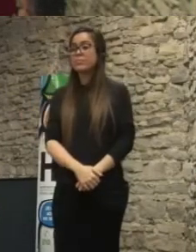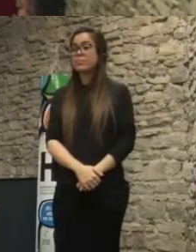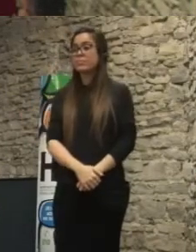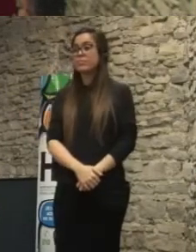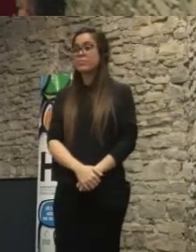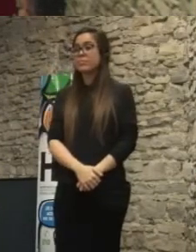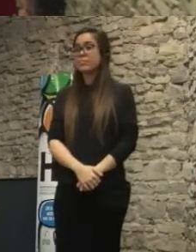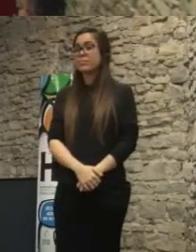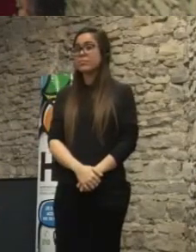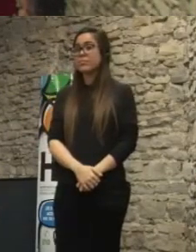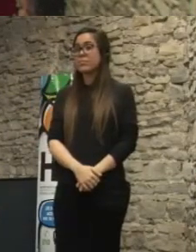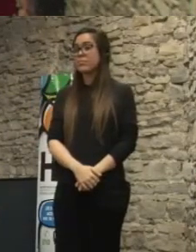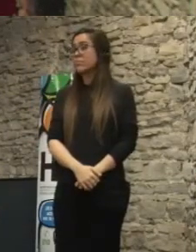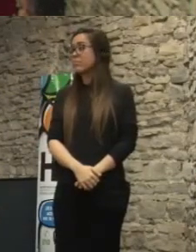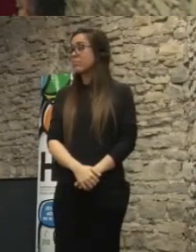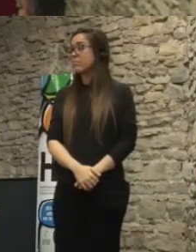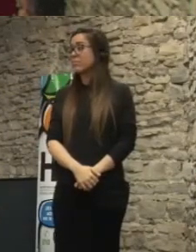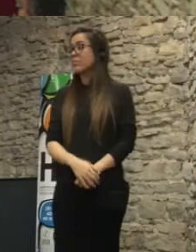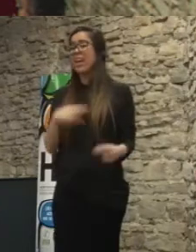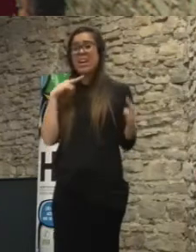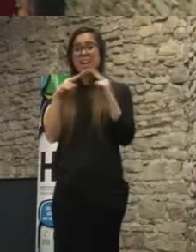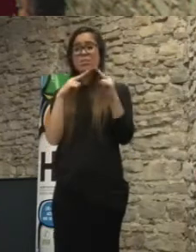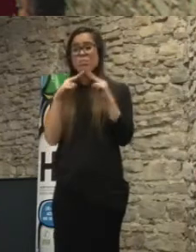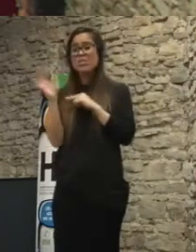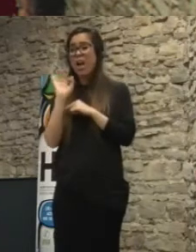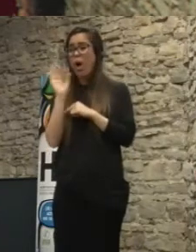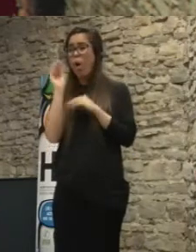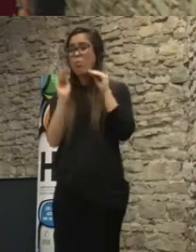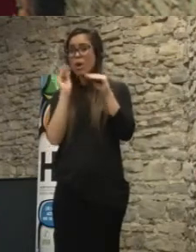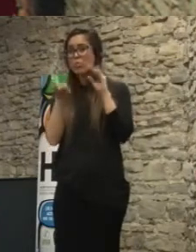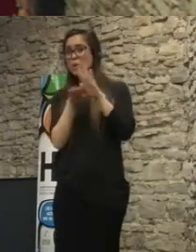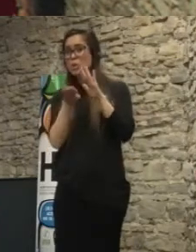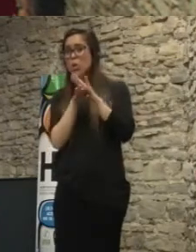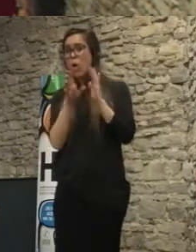¿Hago respuesta o como queráis,